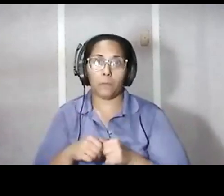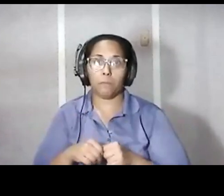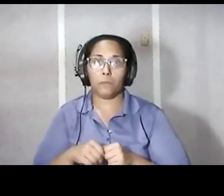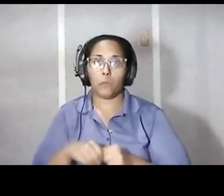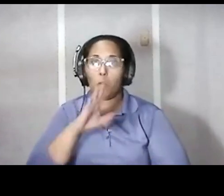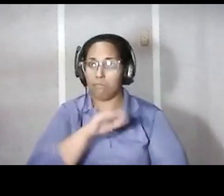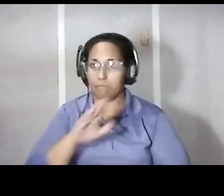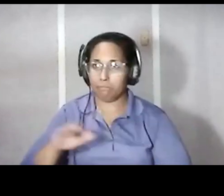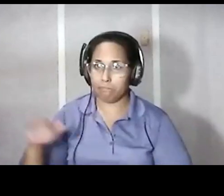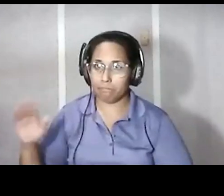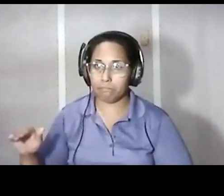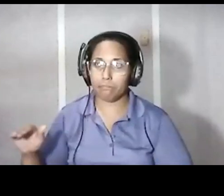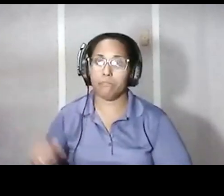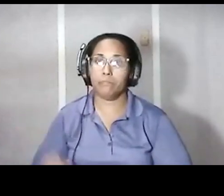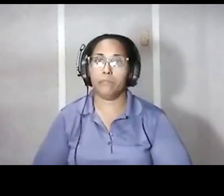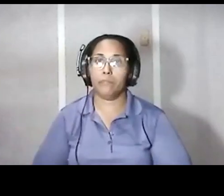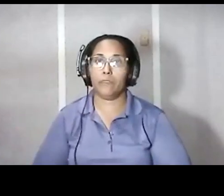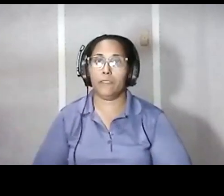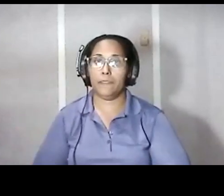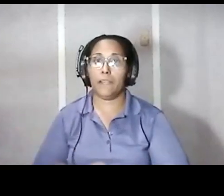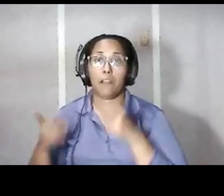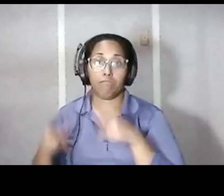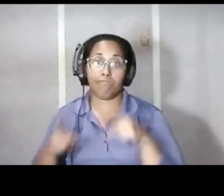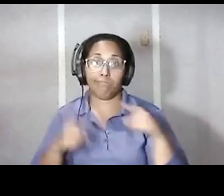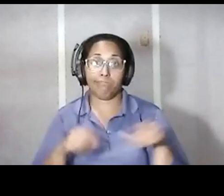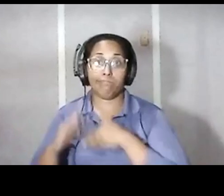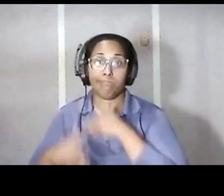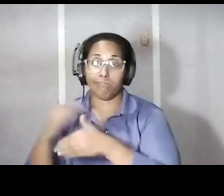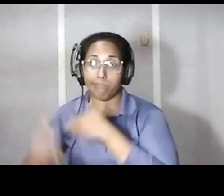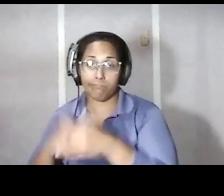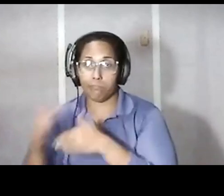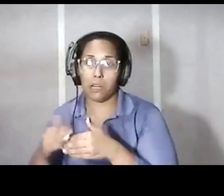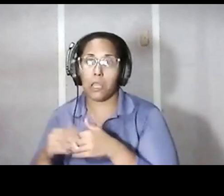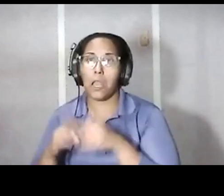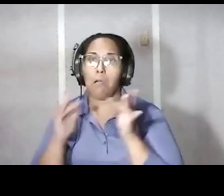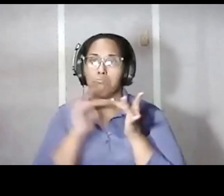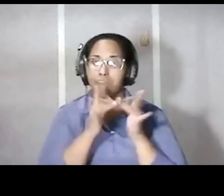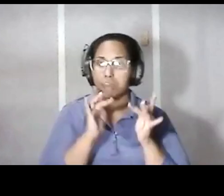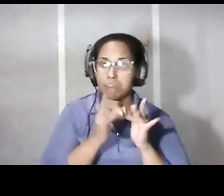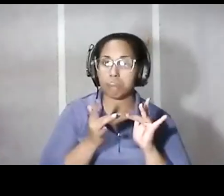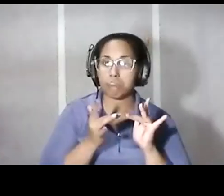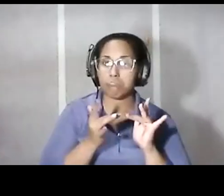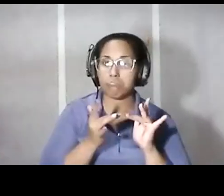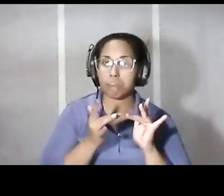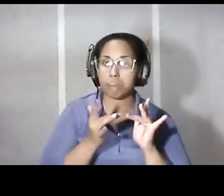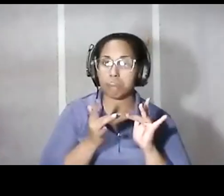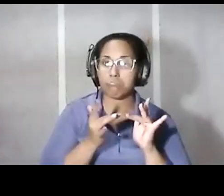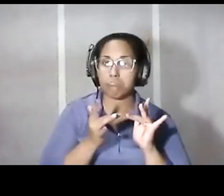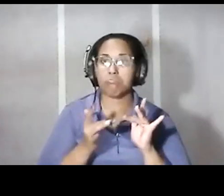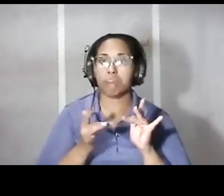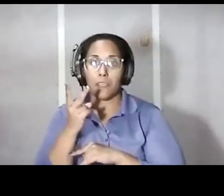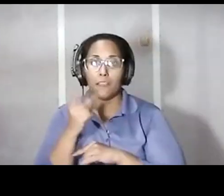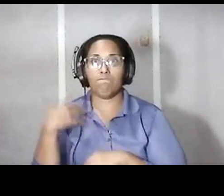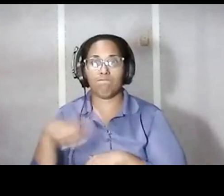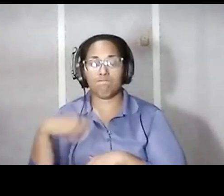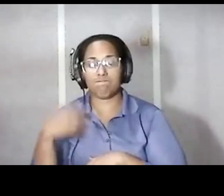con menores y eso, ¿no? Y a veces, en muchas ocasiones, reproducen las cosas que ven por internet y